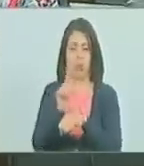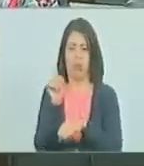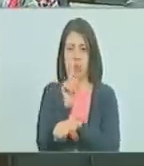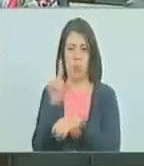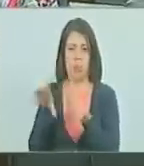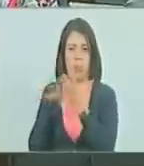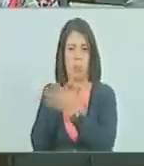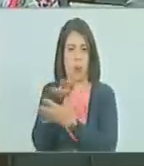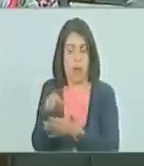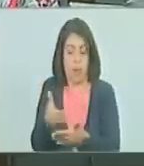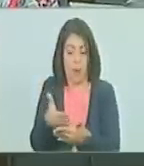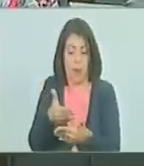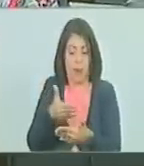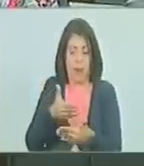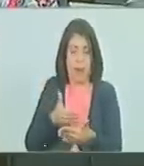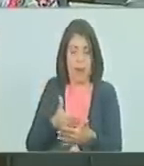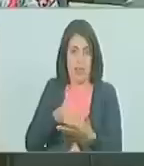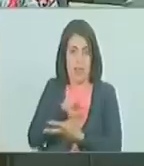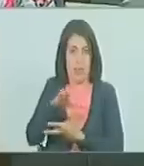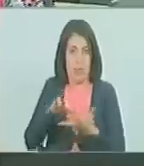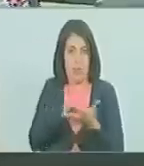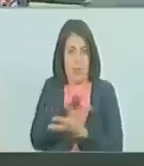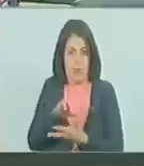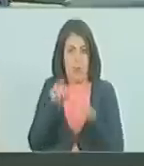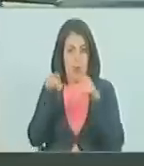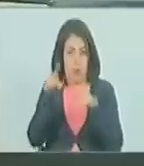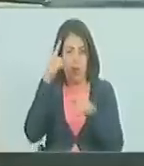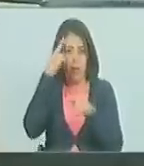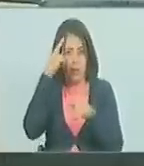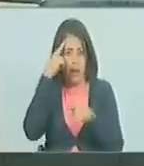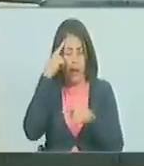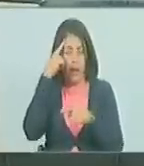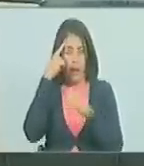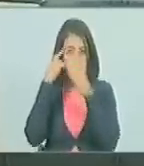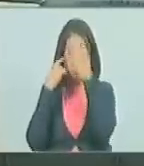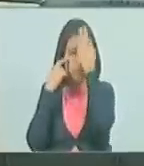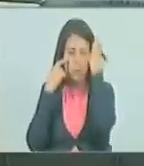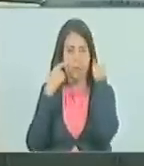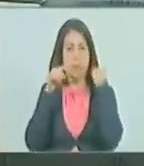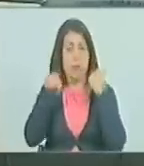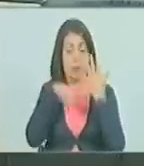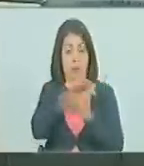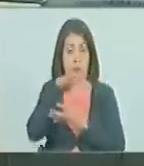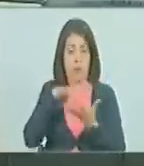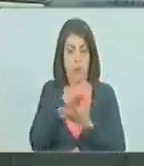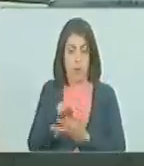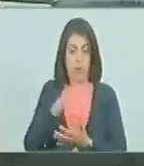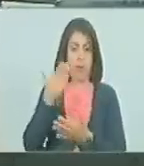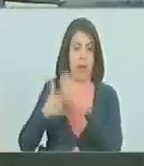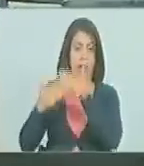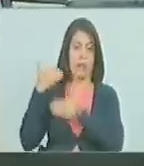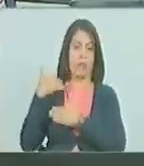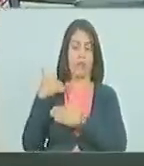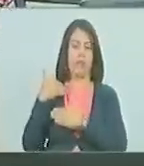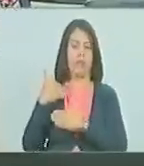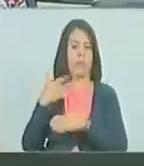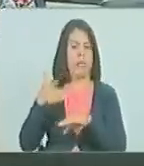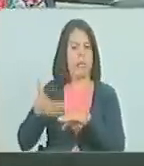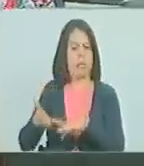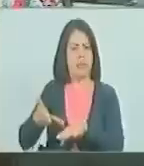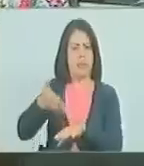una crisis preexistente y ustedes mismos lo han reconocido. Y esa crisis preexistente se